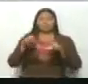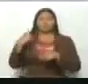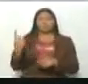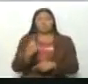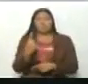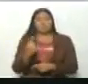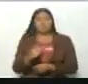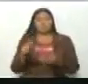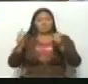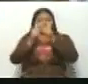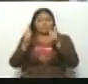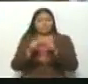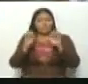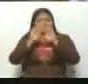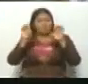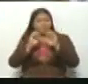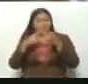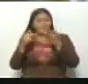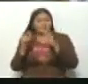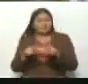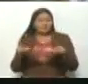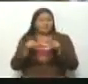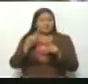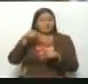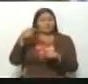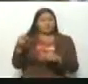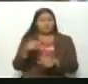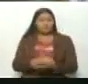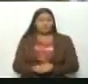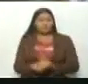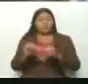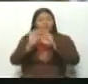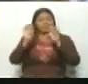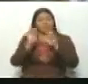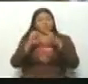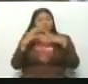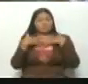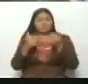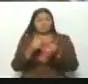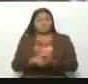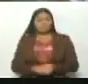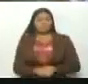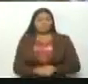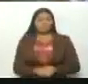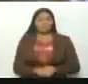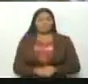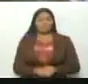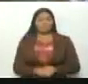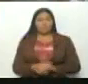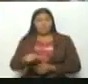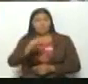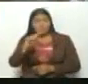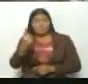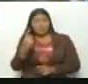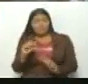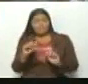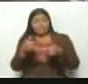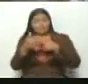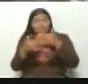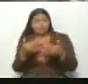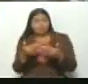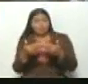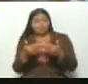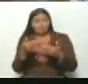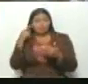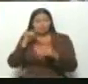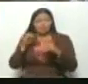sistema educativo y hay otras áreas. Sí, es educación y salud. Esta primera avanzada arranca con la conformación de las brigadas